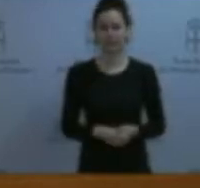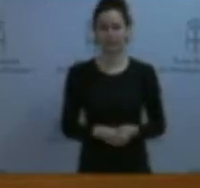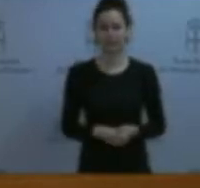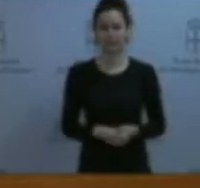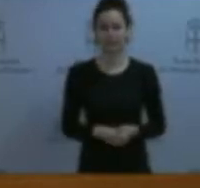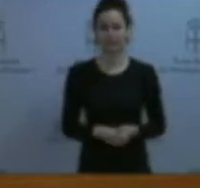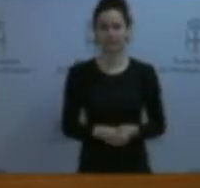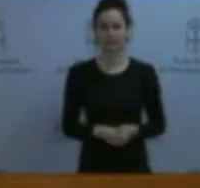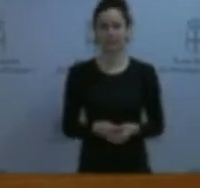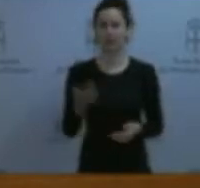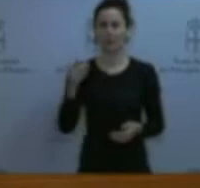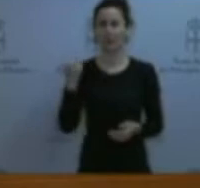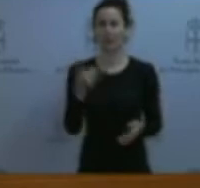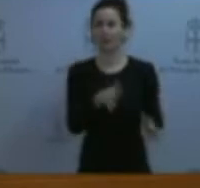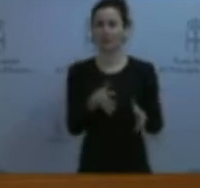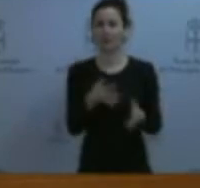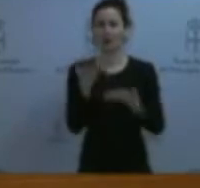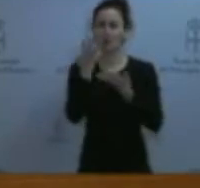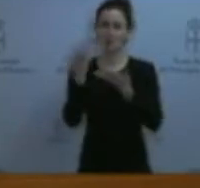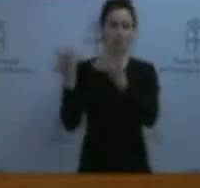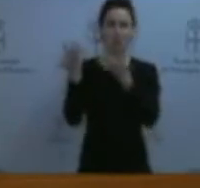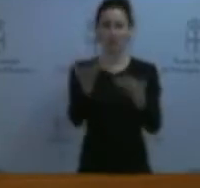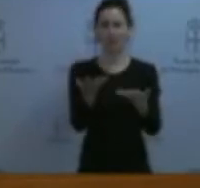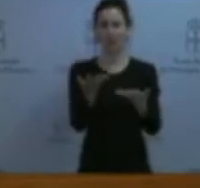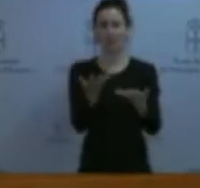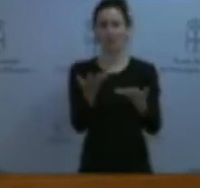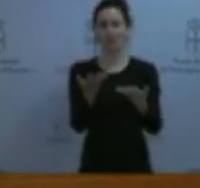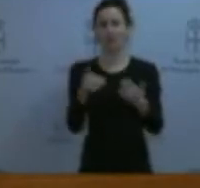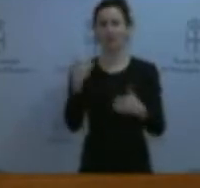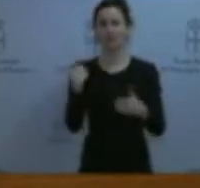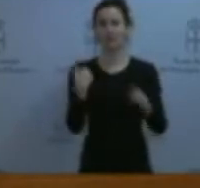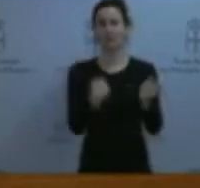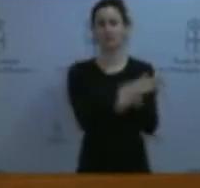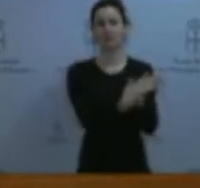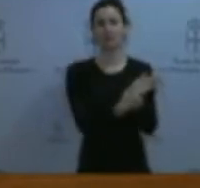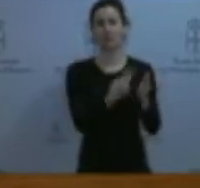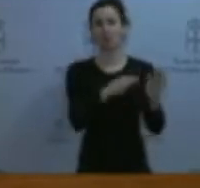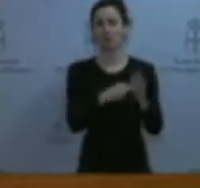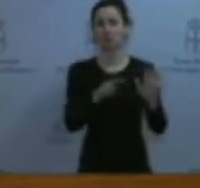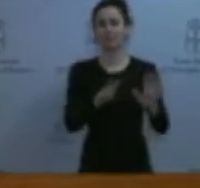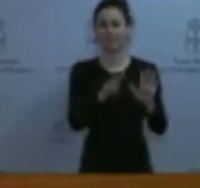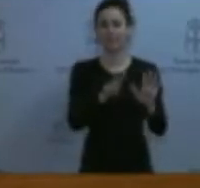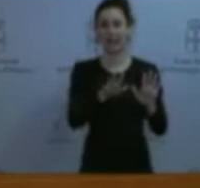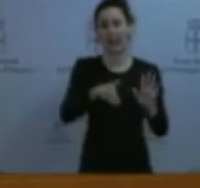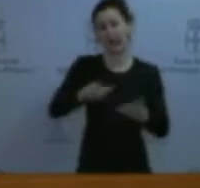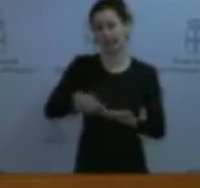Desde hace prácticamente una década, los datos que antes enseñaba van del rango 2007-2017,